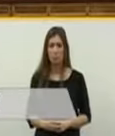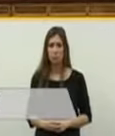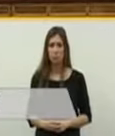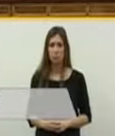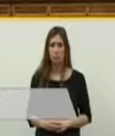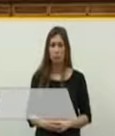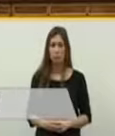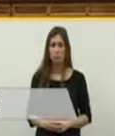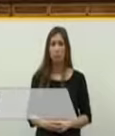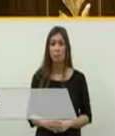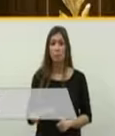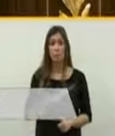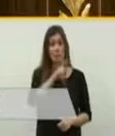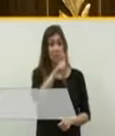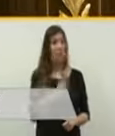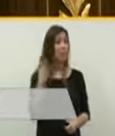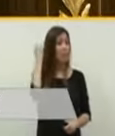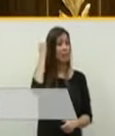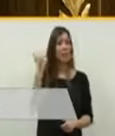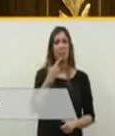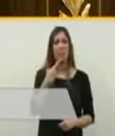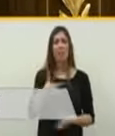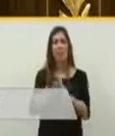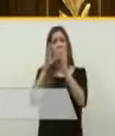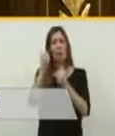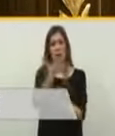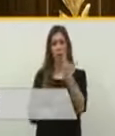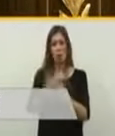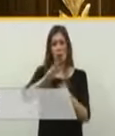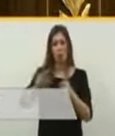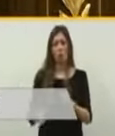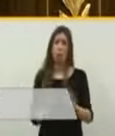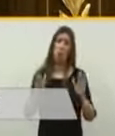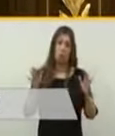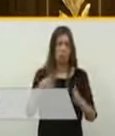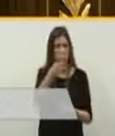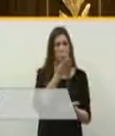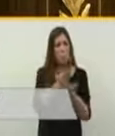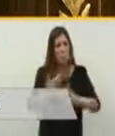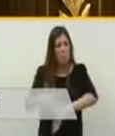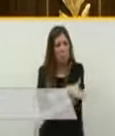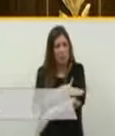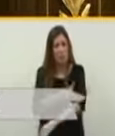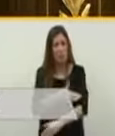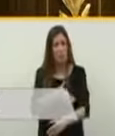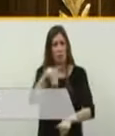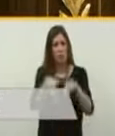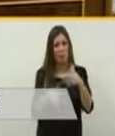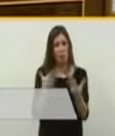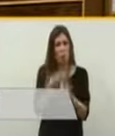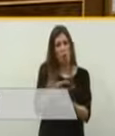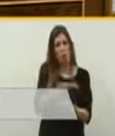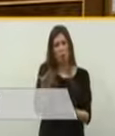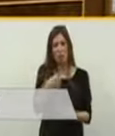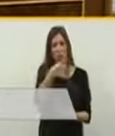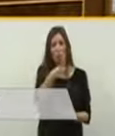El señor Iglesias dice que quiere un pacto a la valenciana. Hombre, teniendo en cuenta los ministerios que pide y con quién va y el referéndum que quiere hacer, yo creo que usted quiere un gobierno de